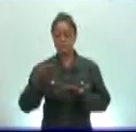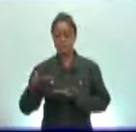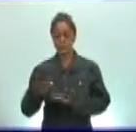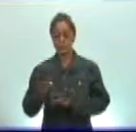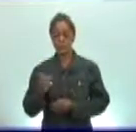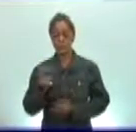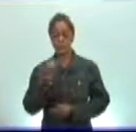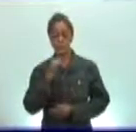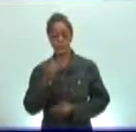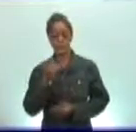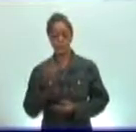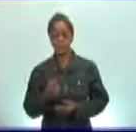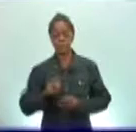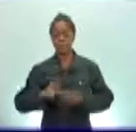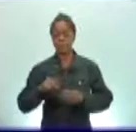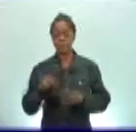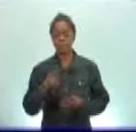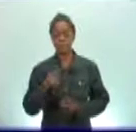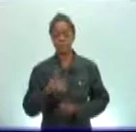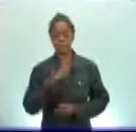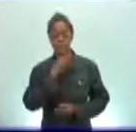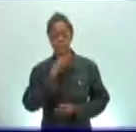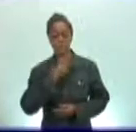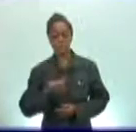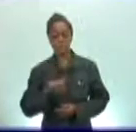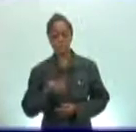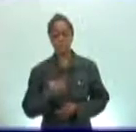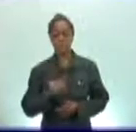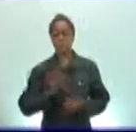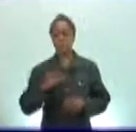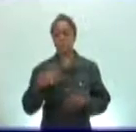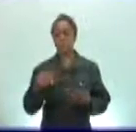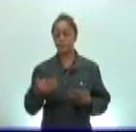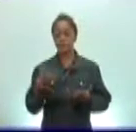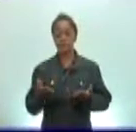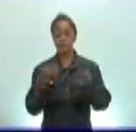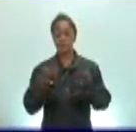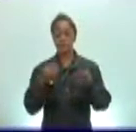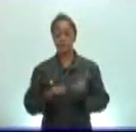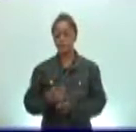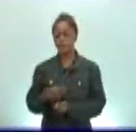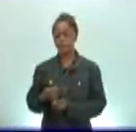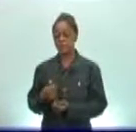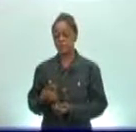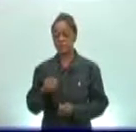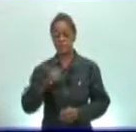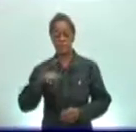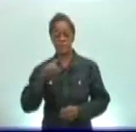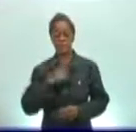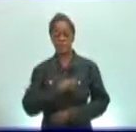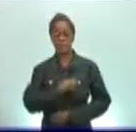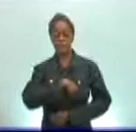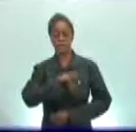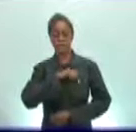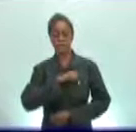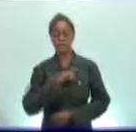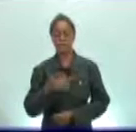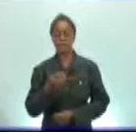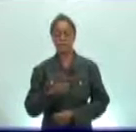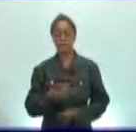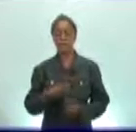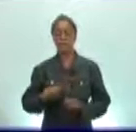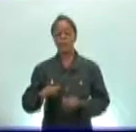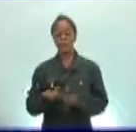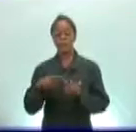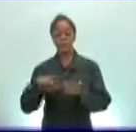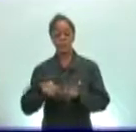una imagen, porque este joven, cuando se desarrolló la guerra civil en España, fue a pelear junto a